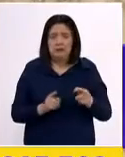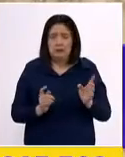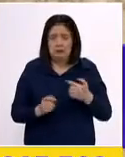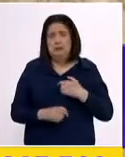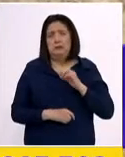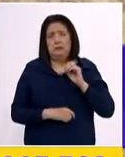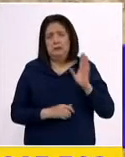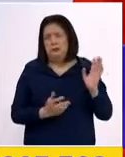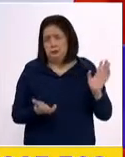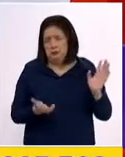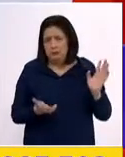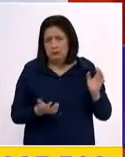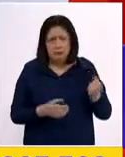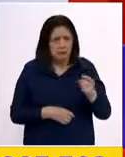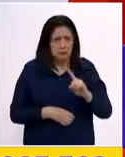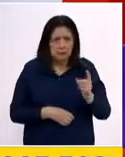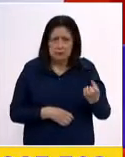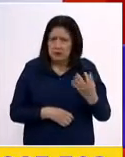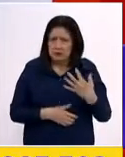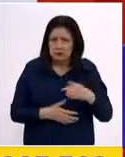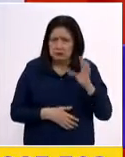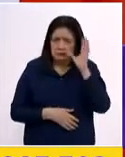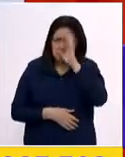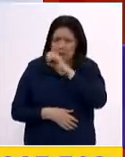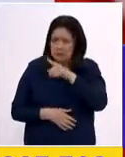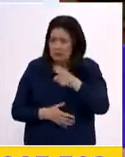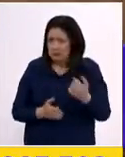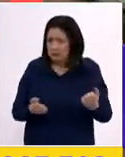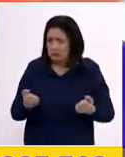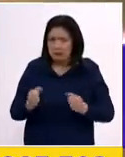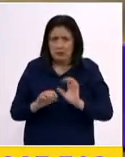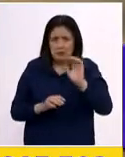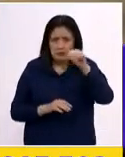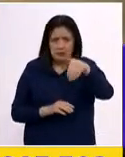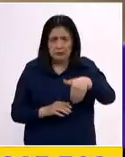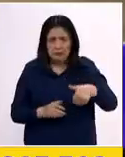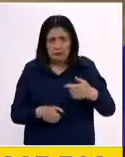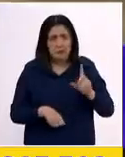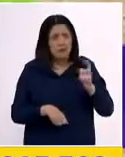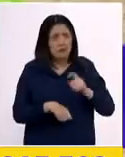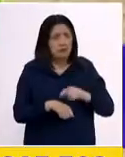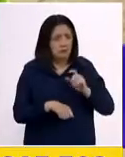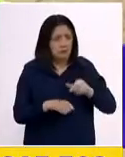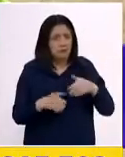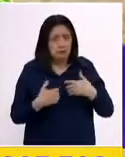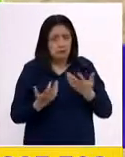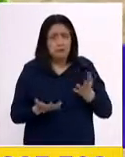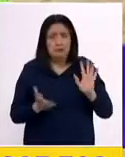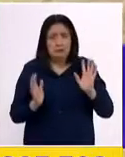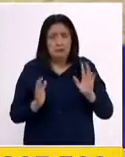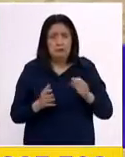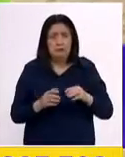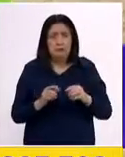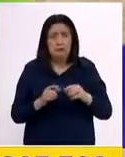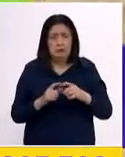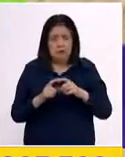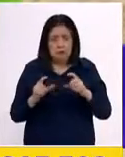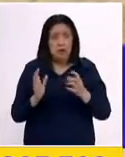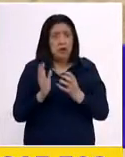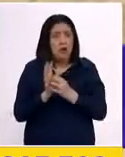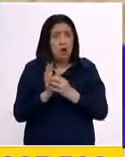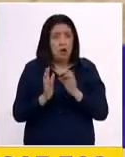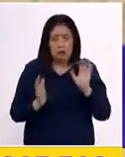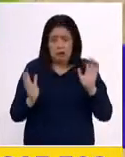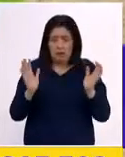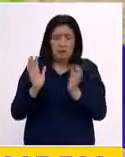yo digo, y no me dijo, no se da cuenta si la máquina estaba ahí. Han tenido el tiempo de poder despegarle el logo, porque nuestra máquina tenía sus